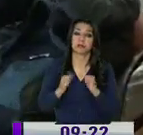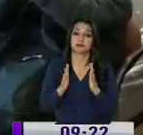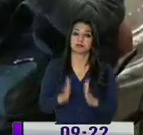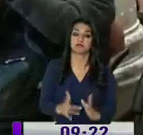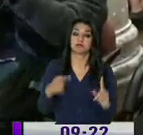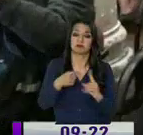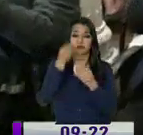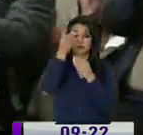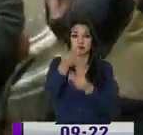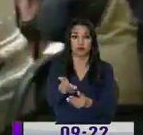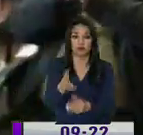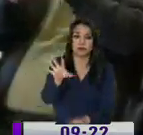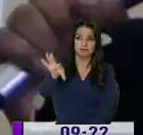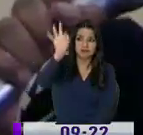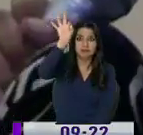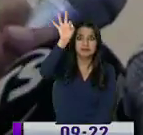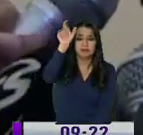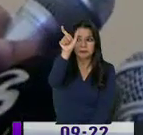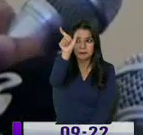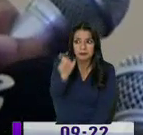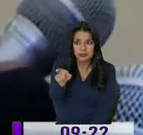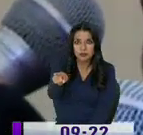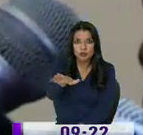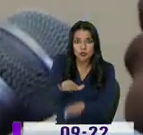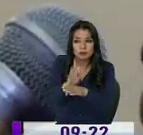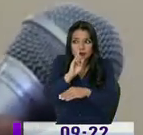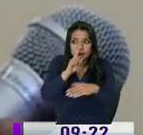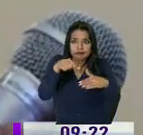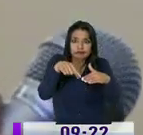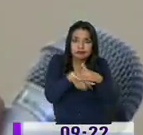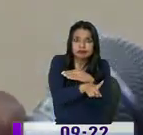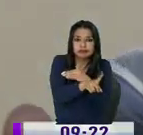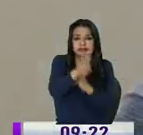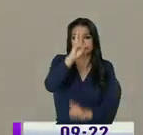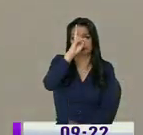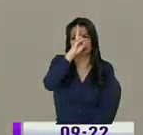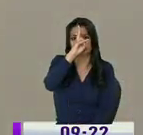conocer que identificaron a una persona infiltrada.